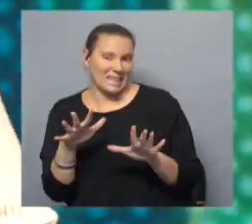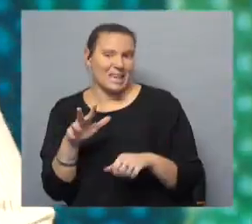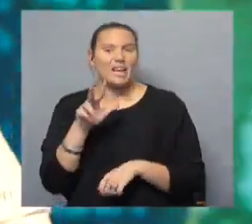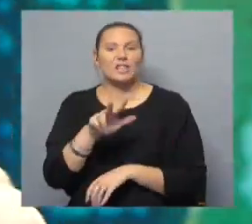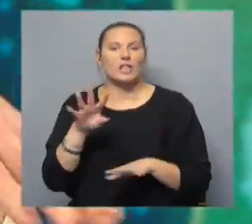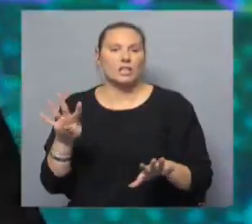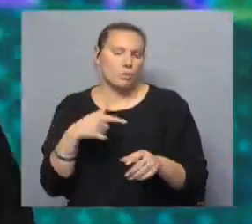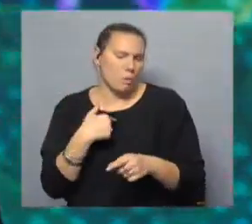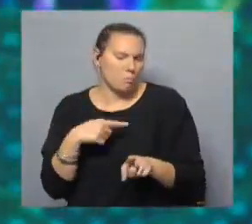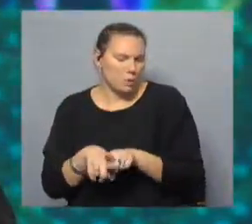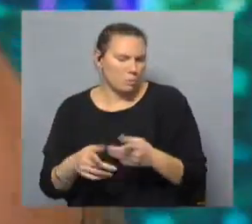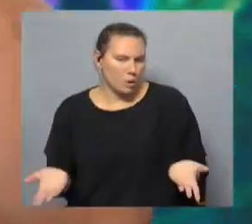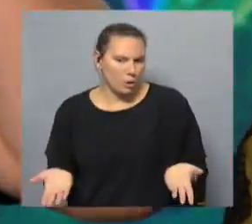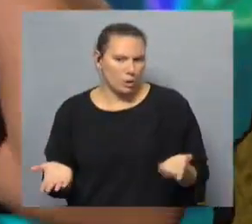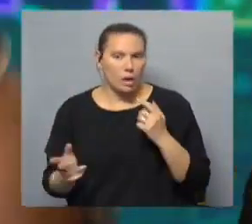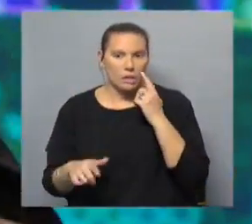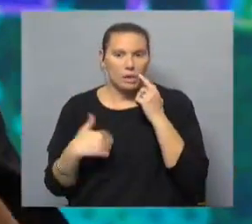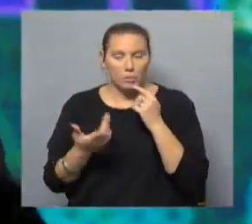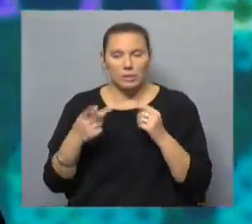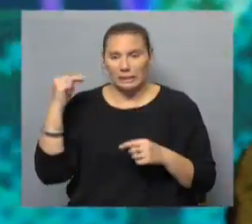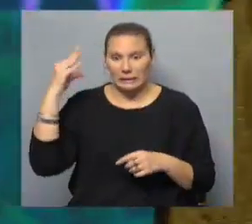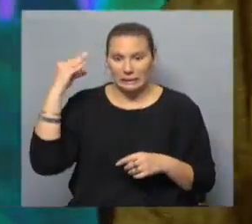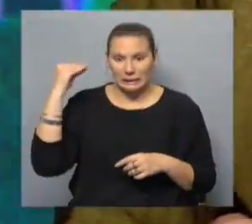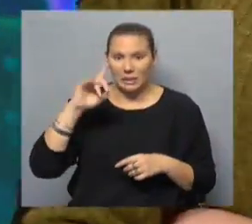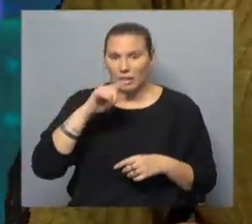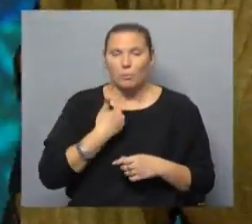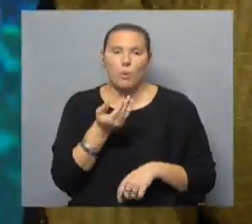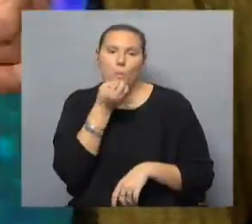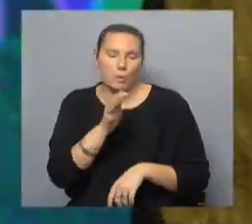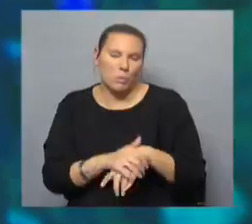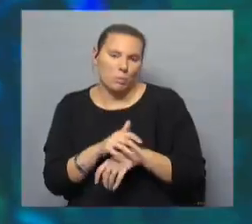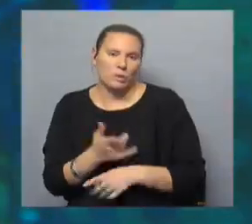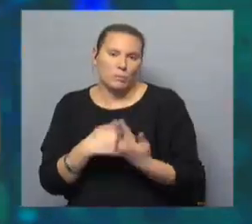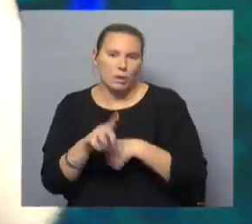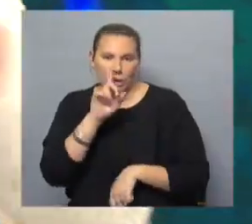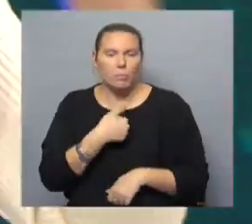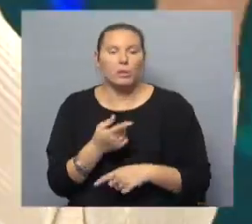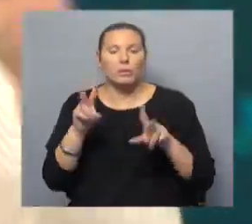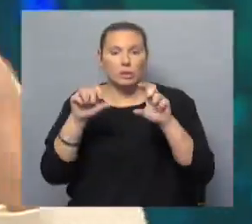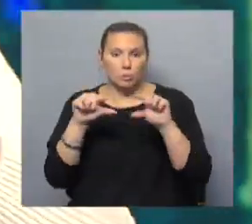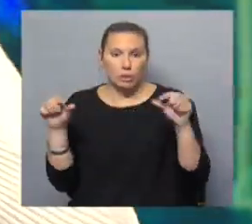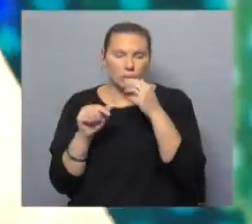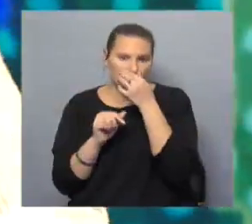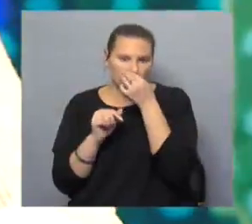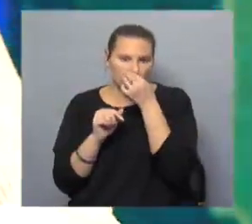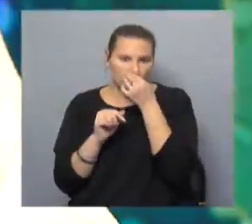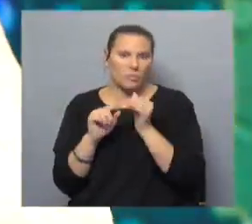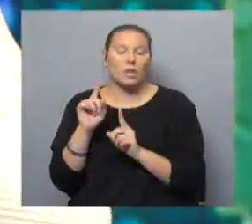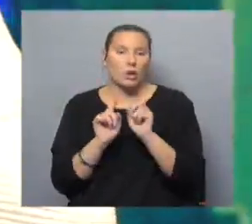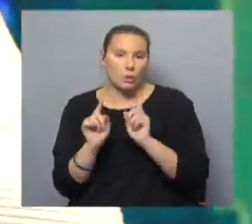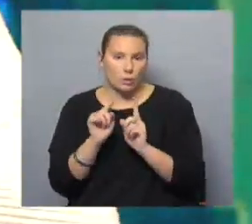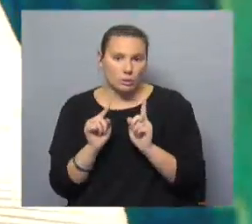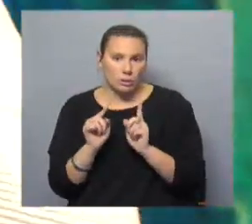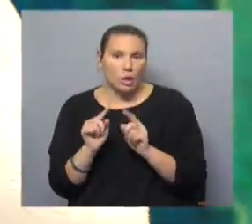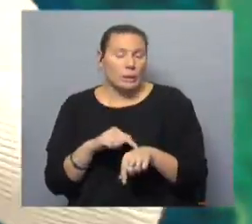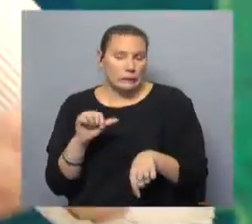yo. Listo. Vamos, ¿sabes, Nati? Después nos van a correr acá. Pero sí, es un gran momento, bueno, rápido, rápido, pero vamos titulares. Rápido. Bueno, titulares. Un par de cositas nada más porque